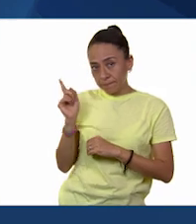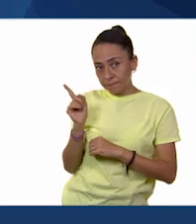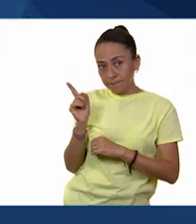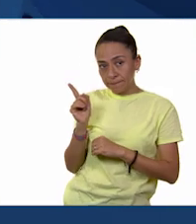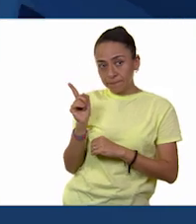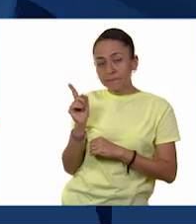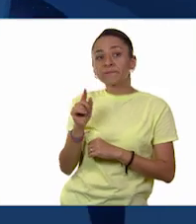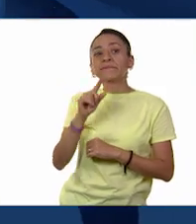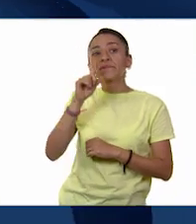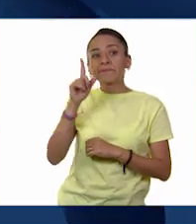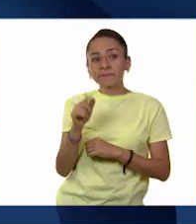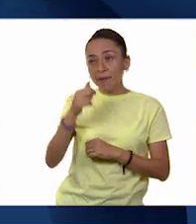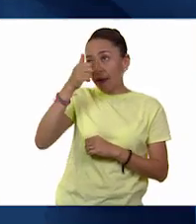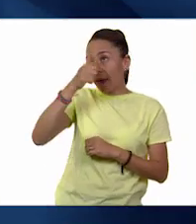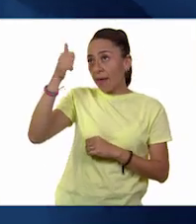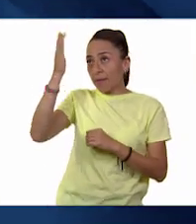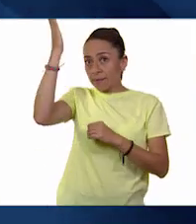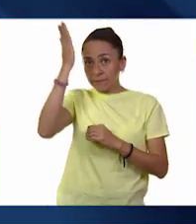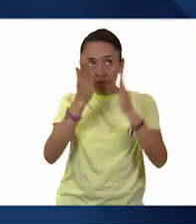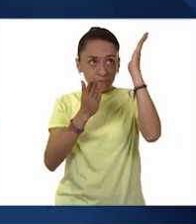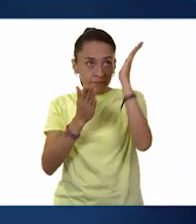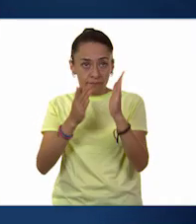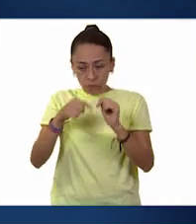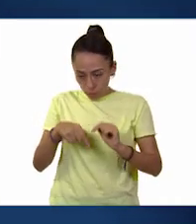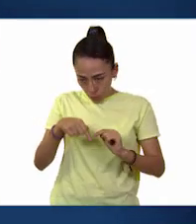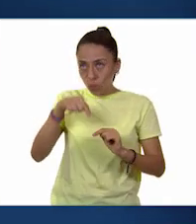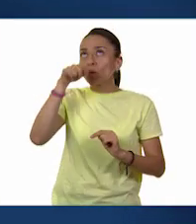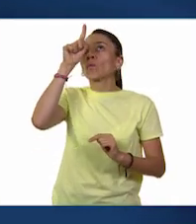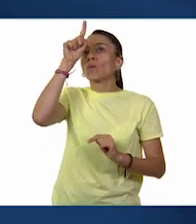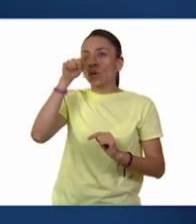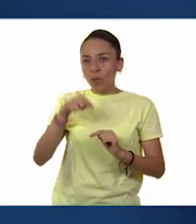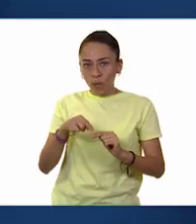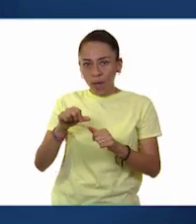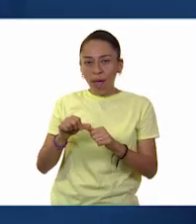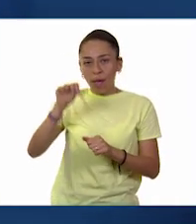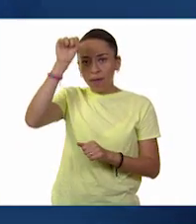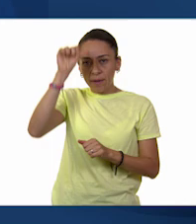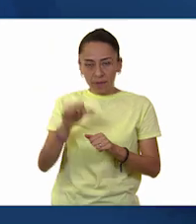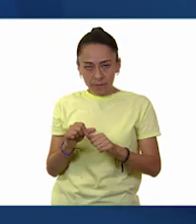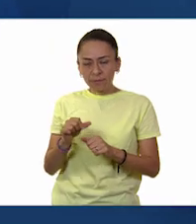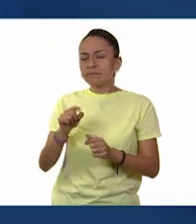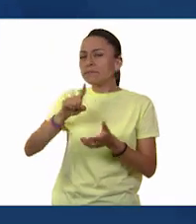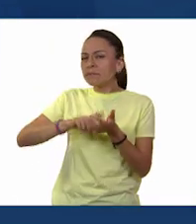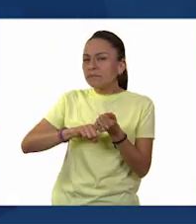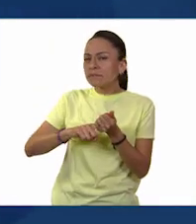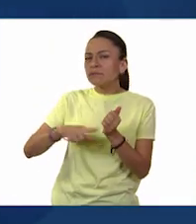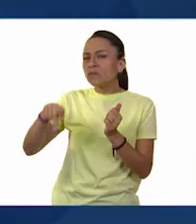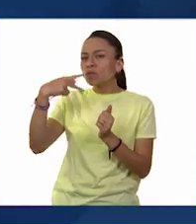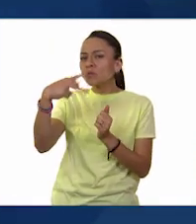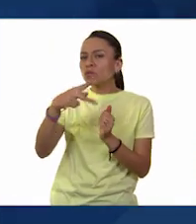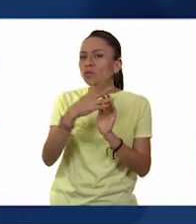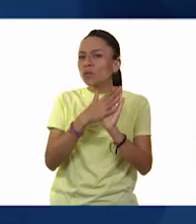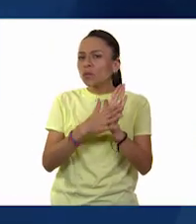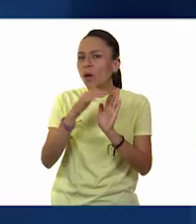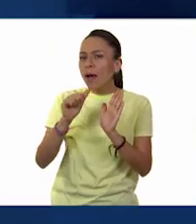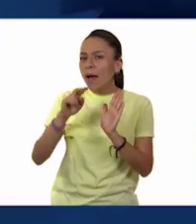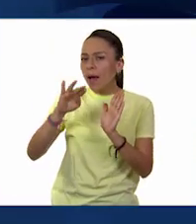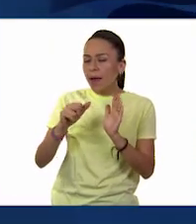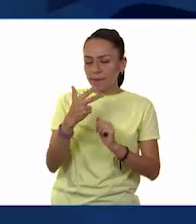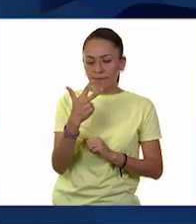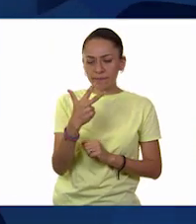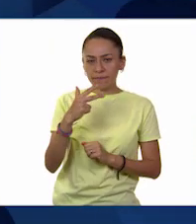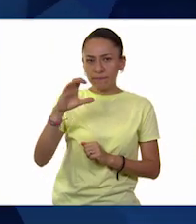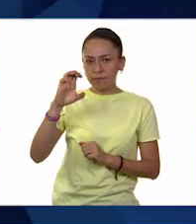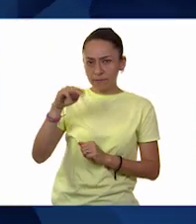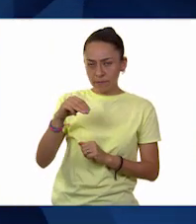la altura de cada triángulo. Así que para calcular el área de un triángulo debemos multiplicar 8 centímetros